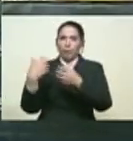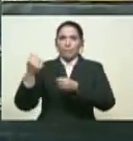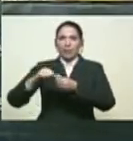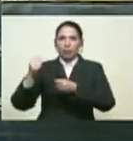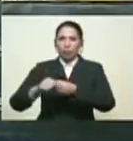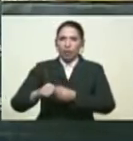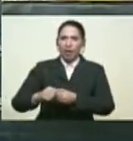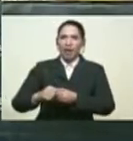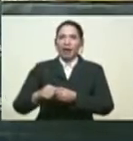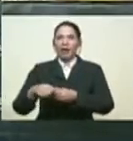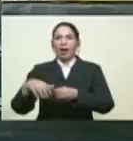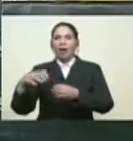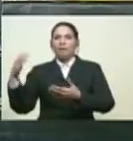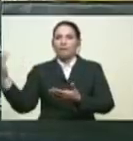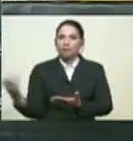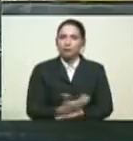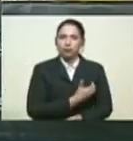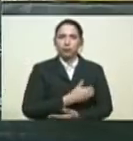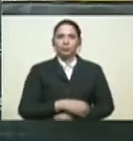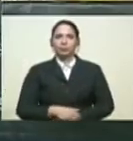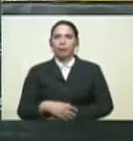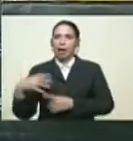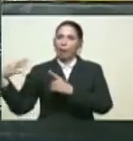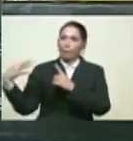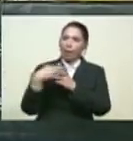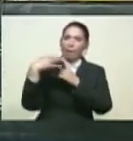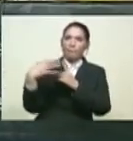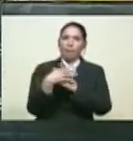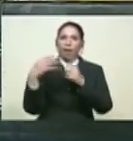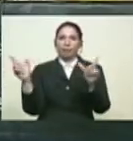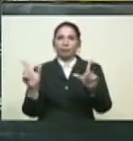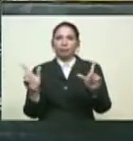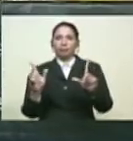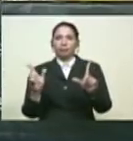Estado, acosos mediáticos, guarimbas.